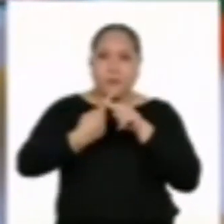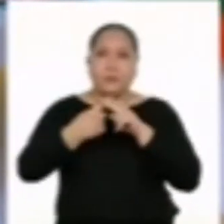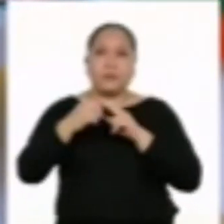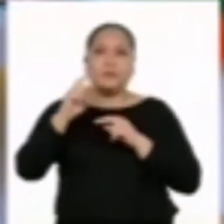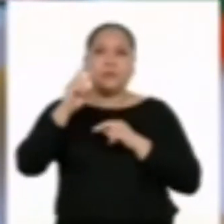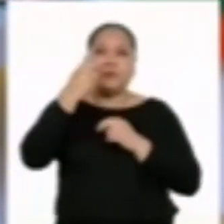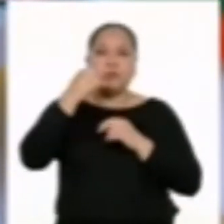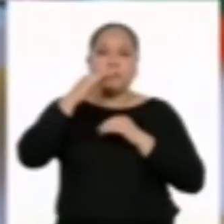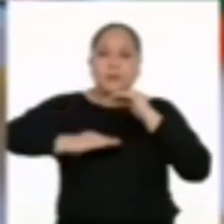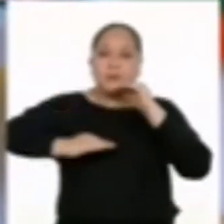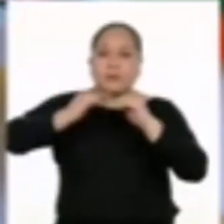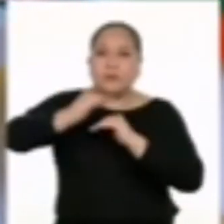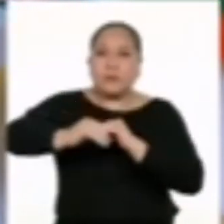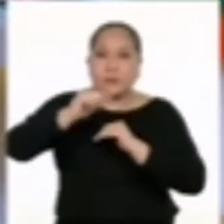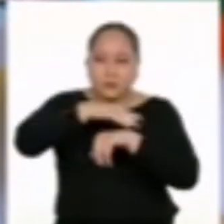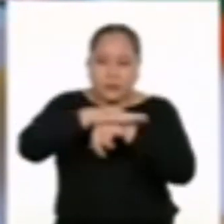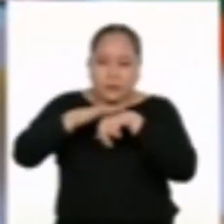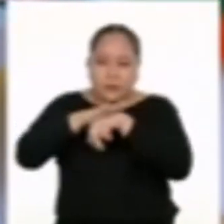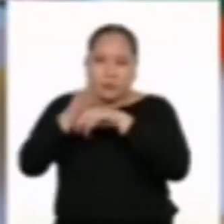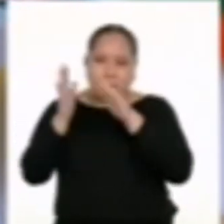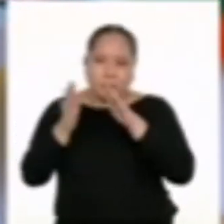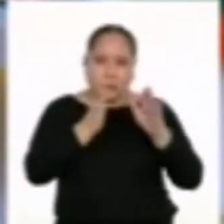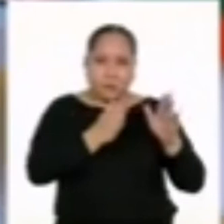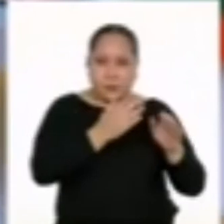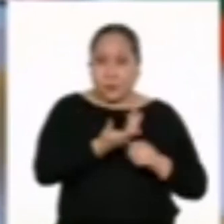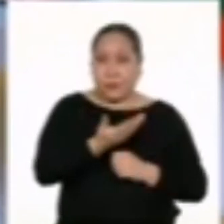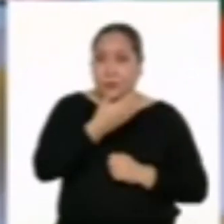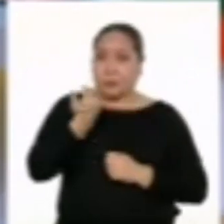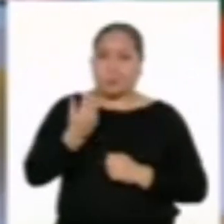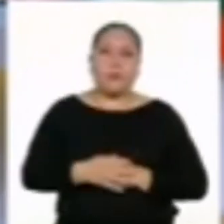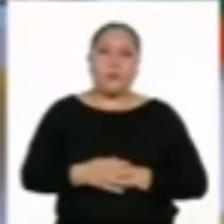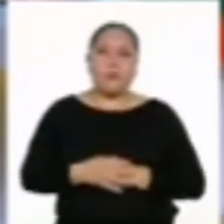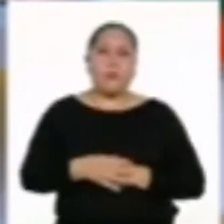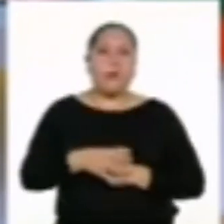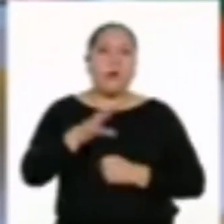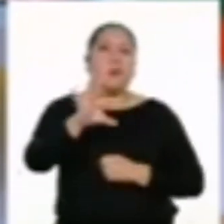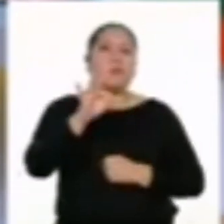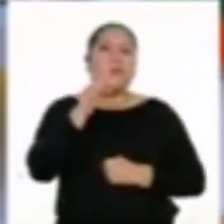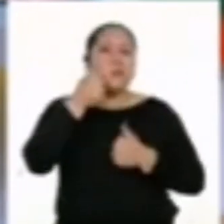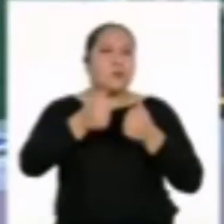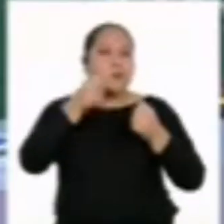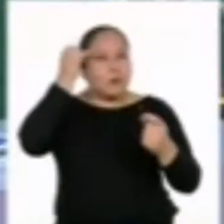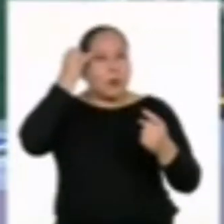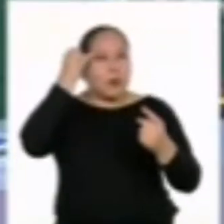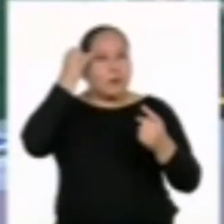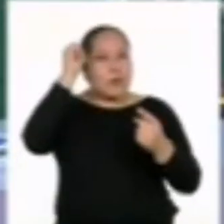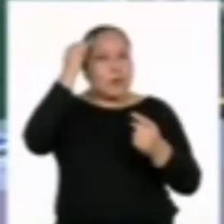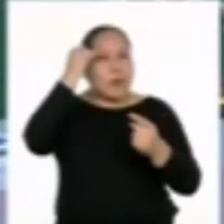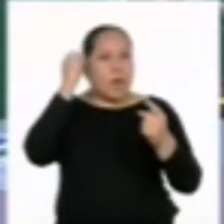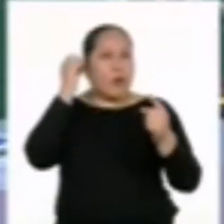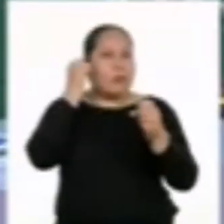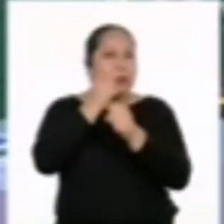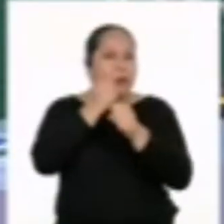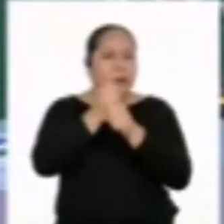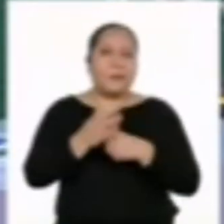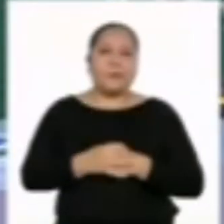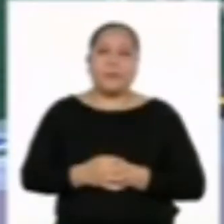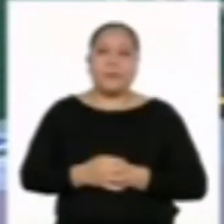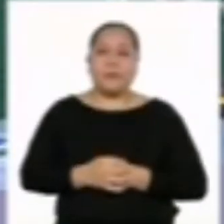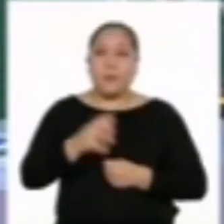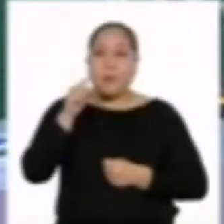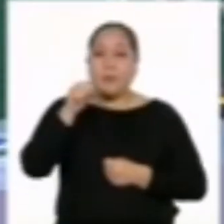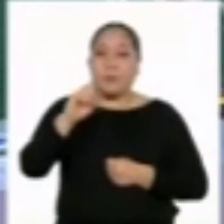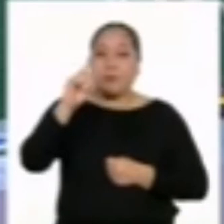el segundo paso en la planificación de nuestro plan de mejora, que es determinar la propuesta de trabajo. Y para ello, el